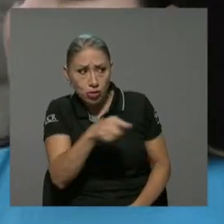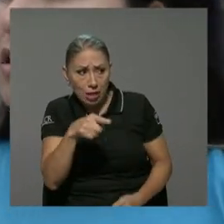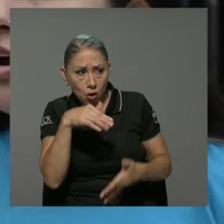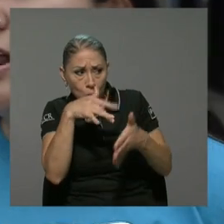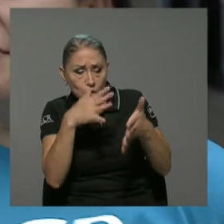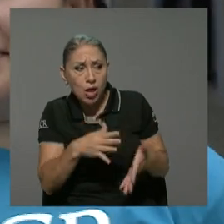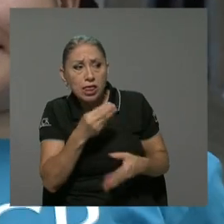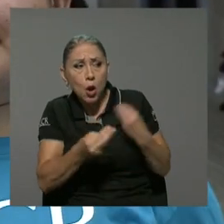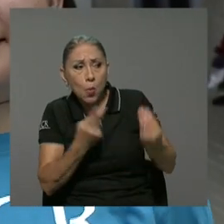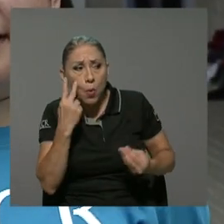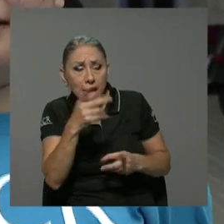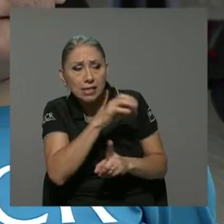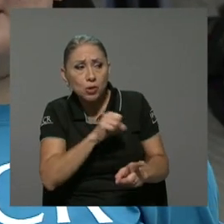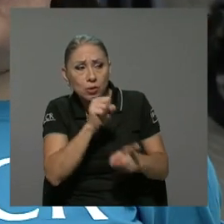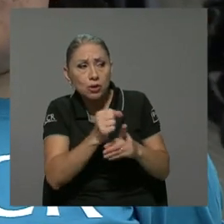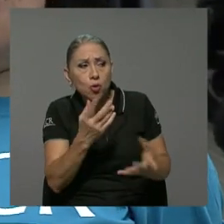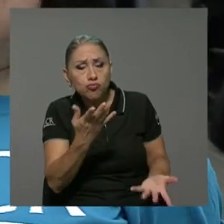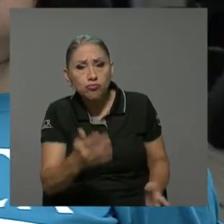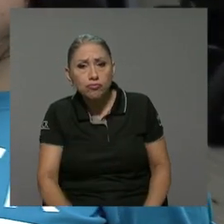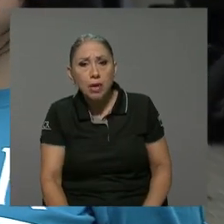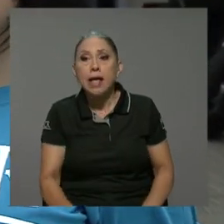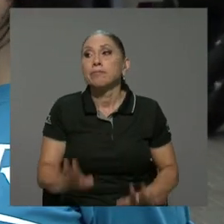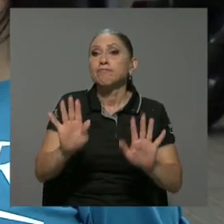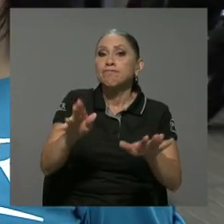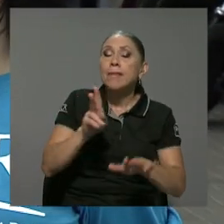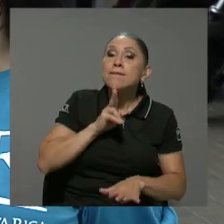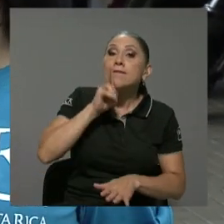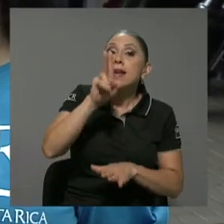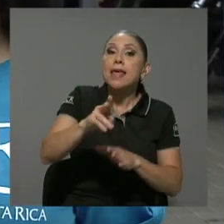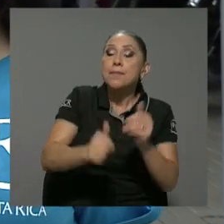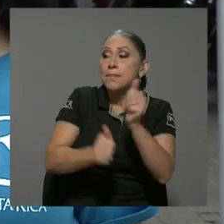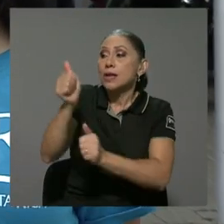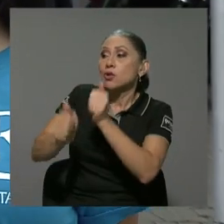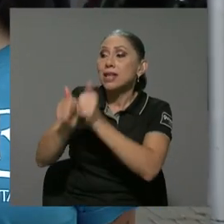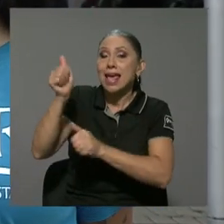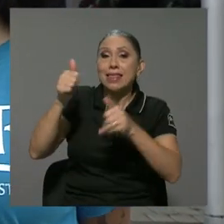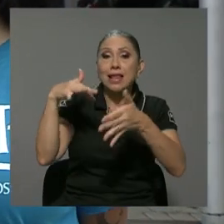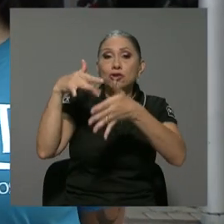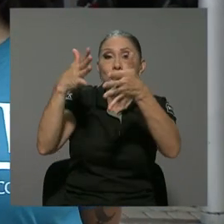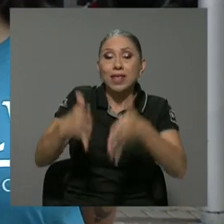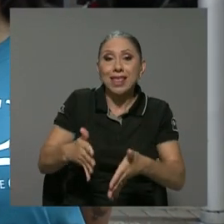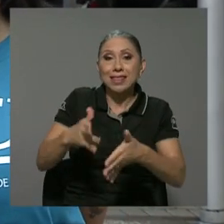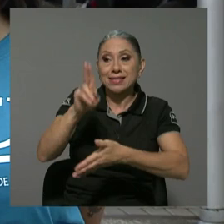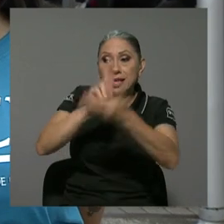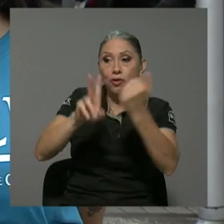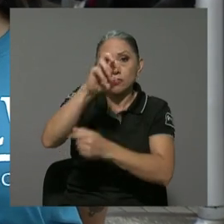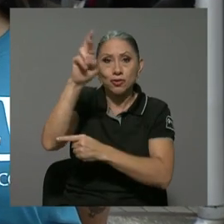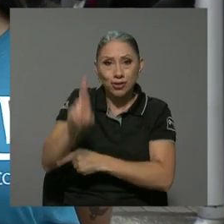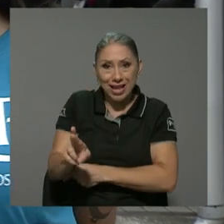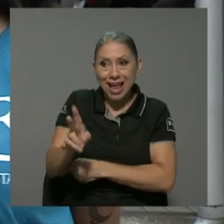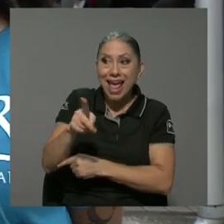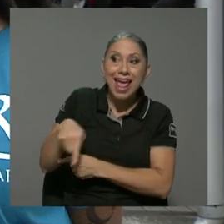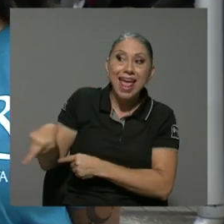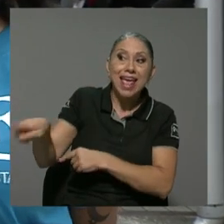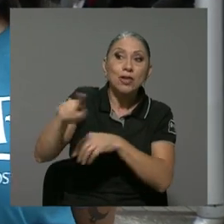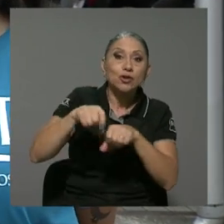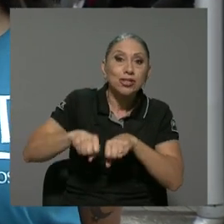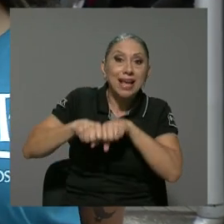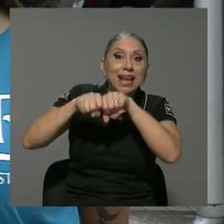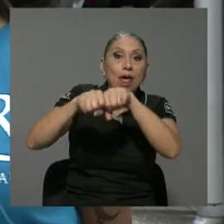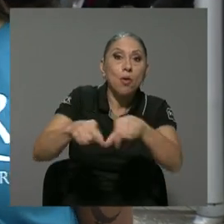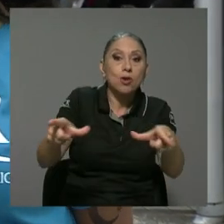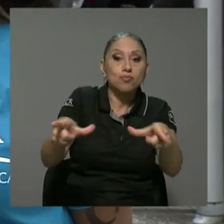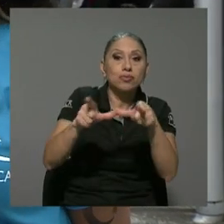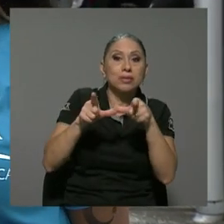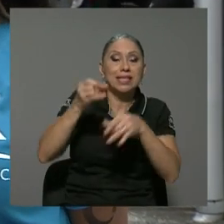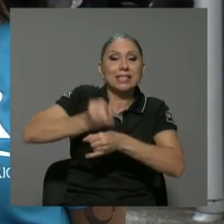estudiante? No, la realidad es que la mayoría de personas estudiantes de la Universidad de Costa Rica son estudiantes que se graduaron de una institución pública.